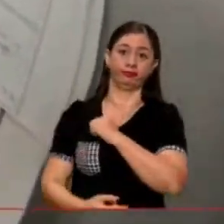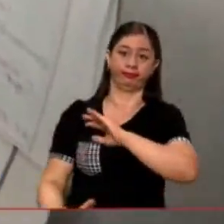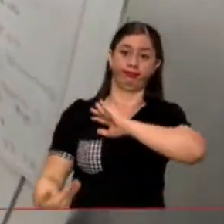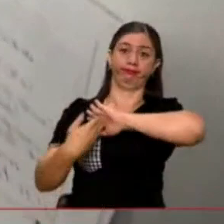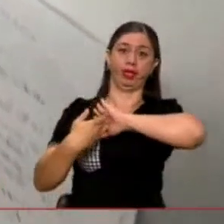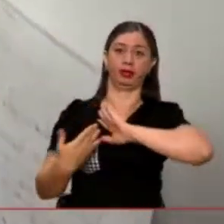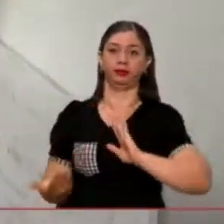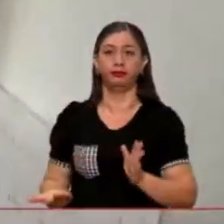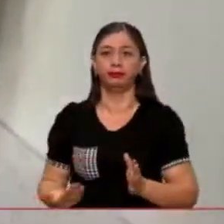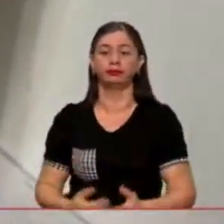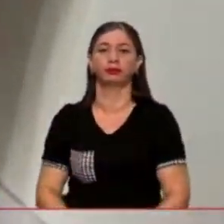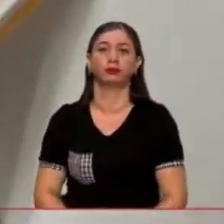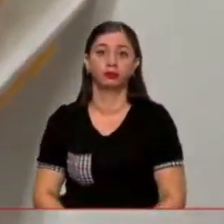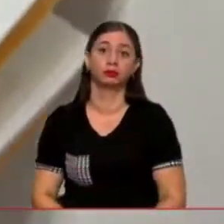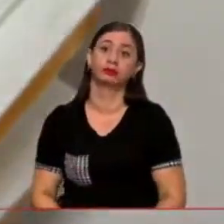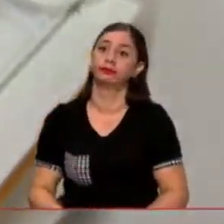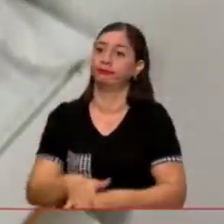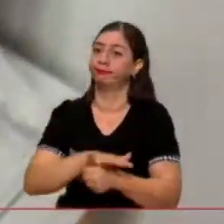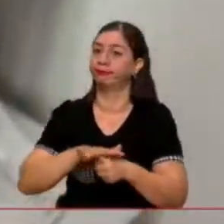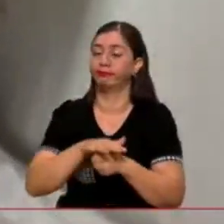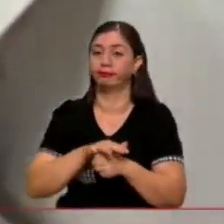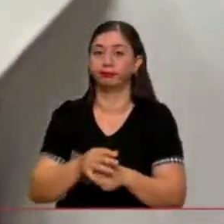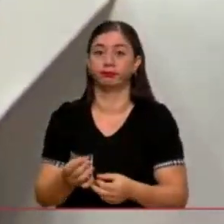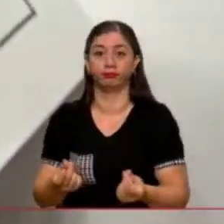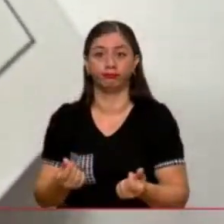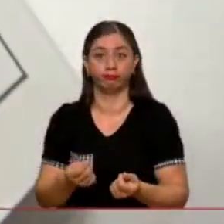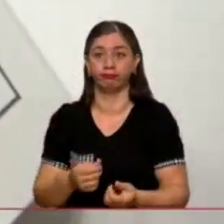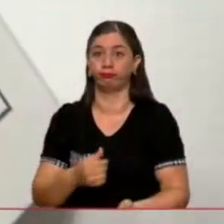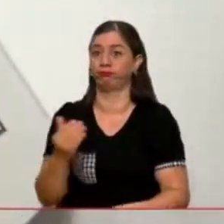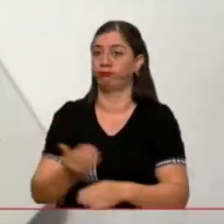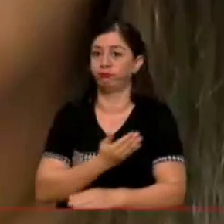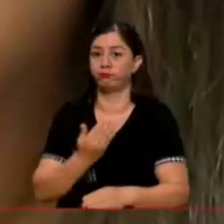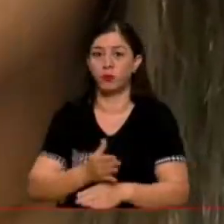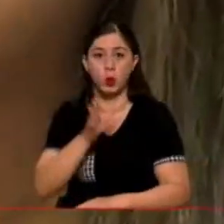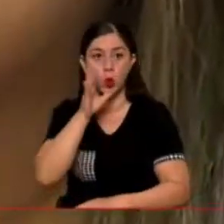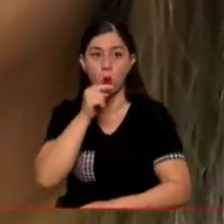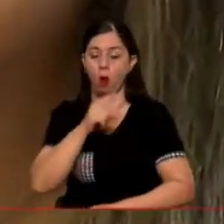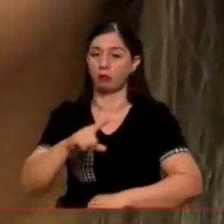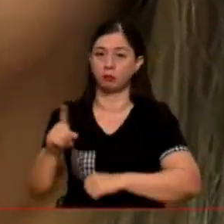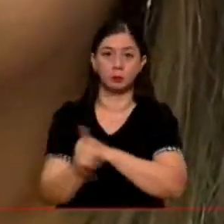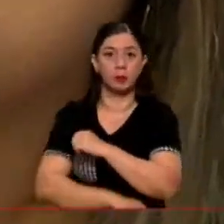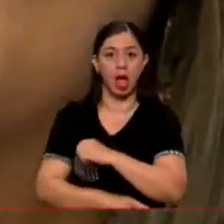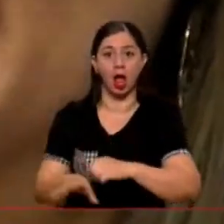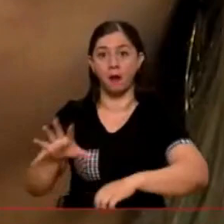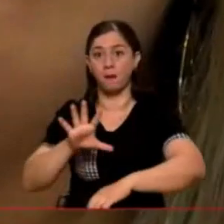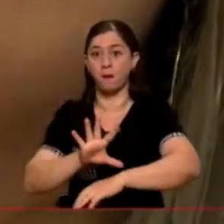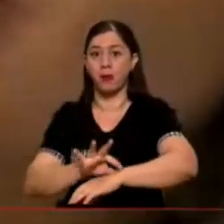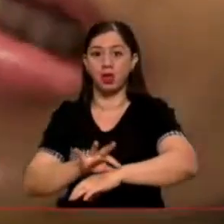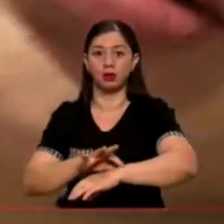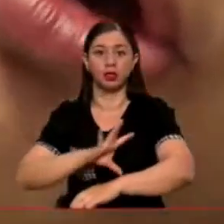cosas y sin solucionar esta crisis económica, desde hoy no habrá ente que regule disciplinariamente el ejercicio